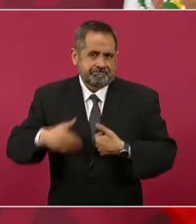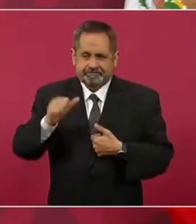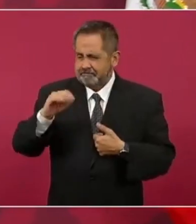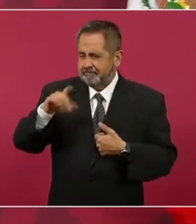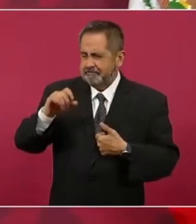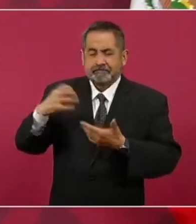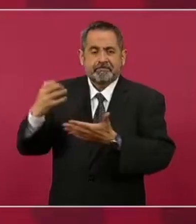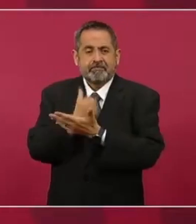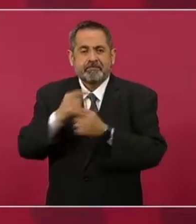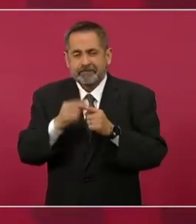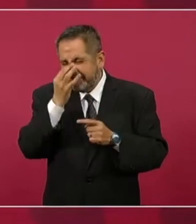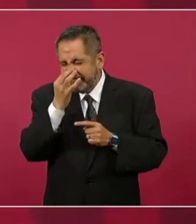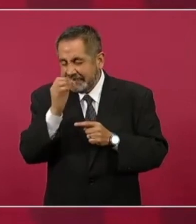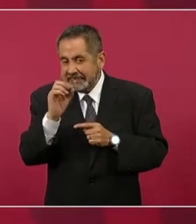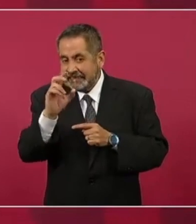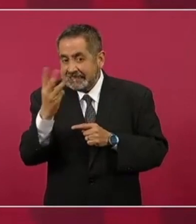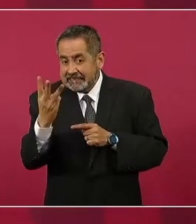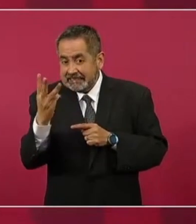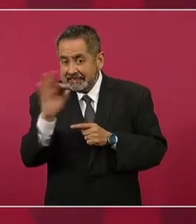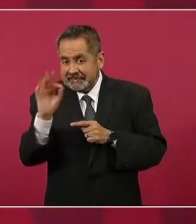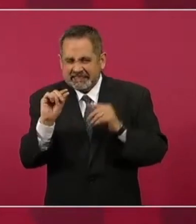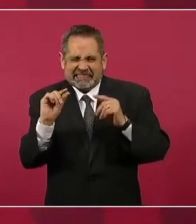Claro, con 3% de ventaja.